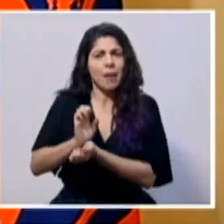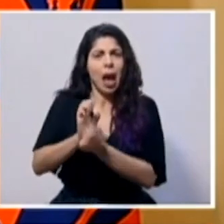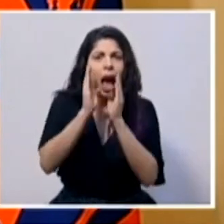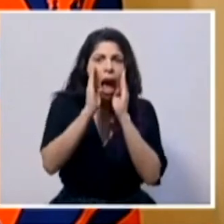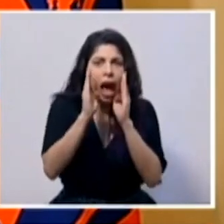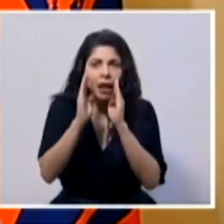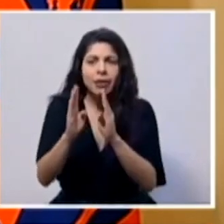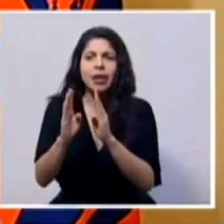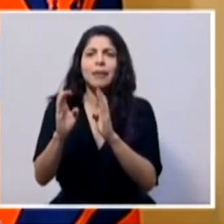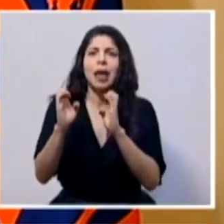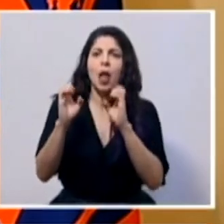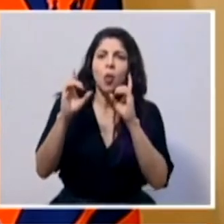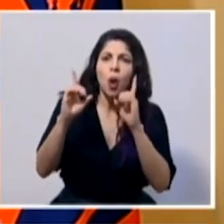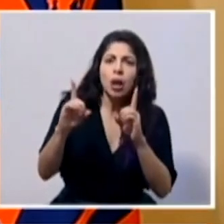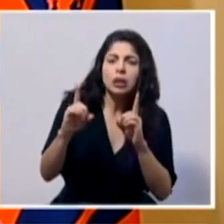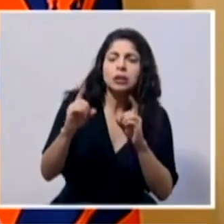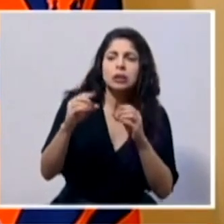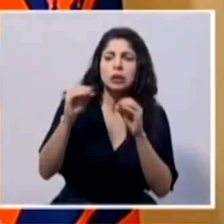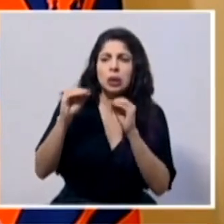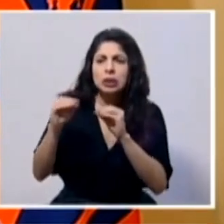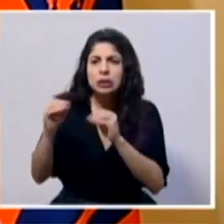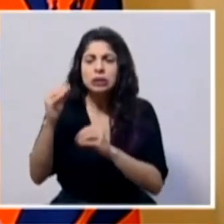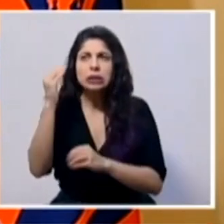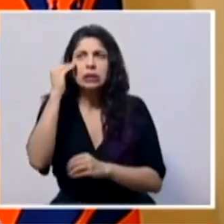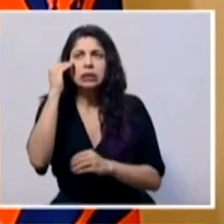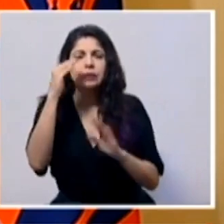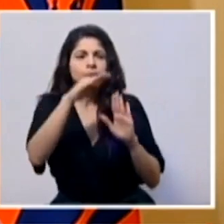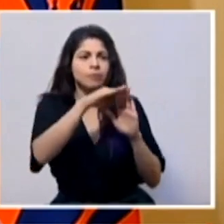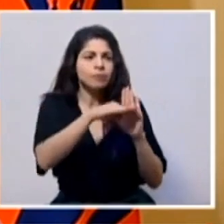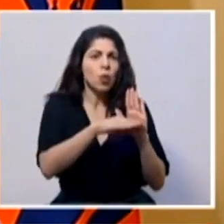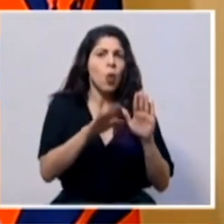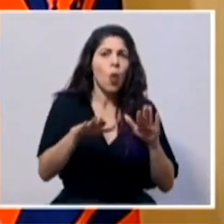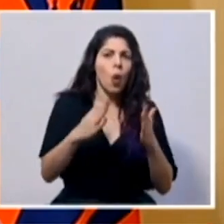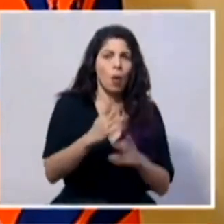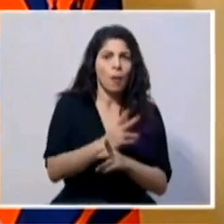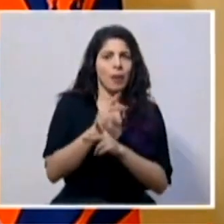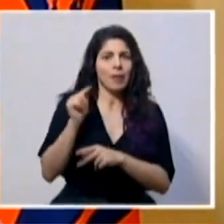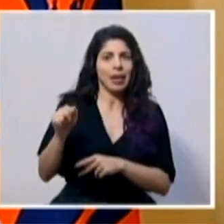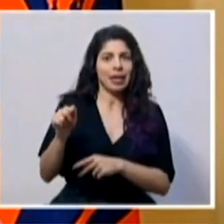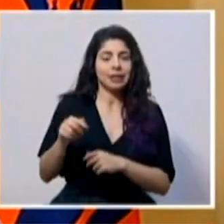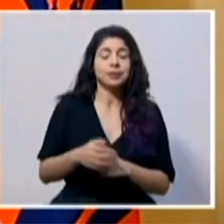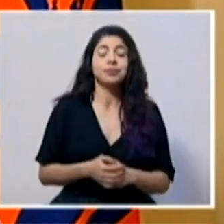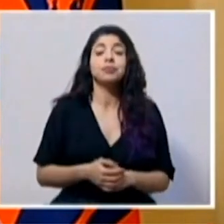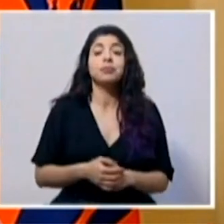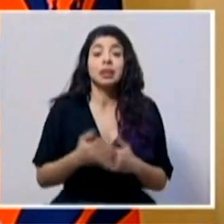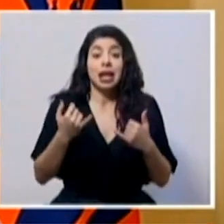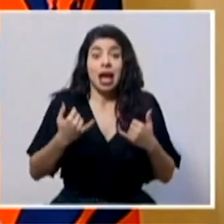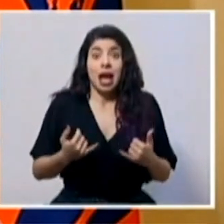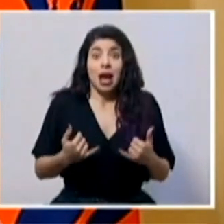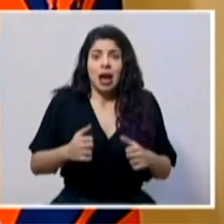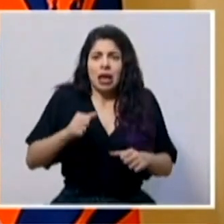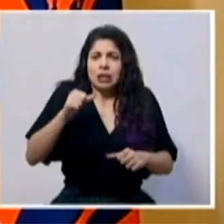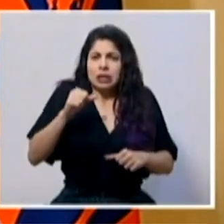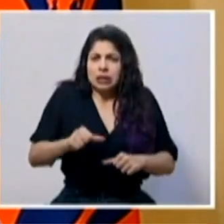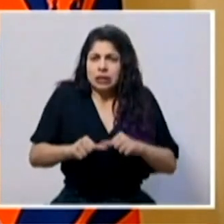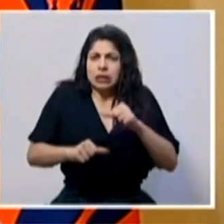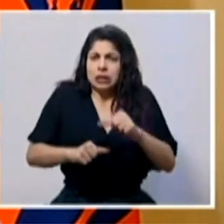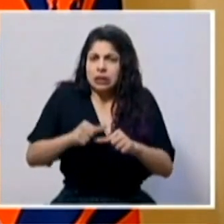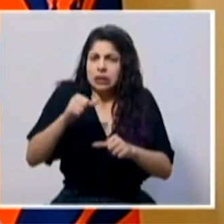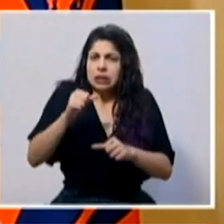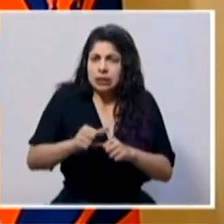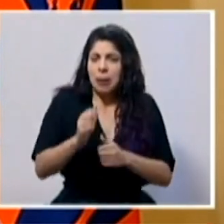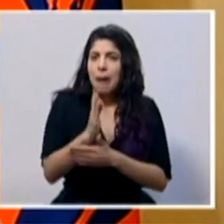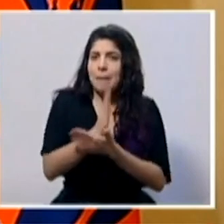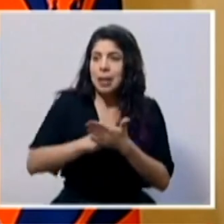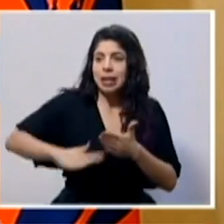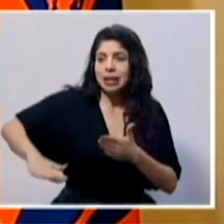la educación y la sensibilización en cuanto a las medidas de prevención. Haciendo un esfuerzo extraordinario por parte de toda